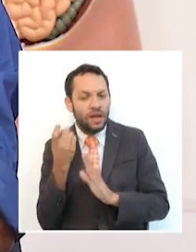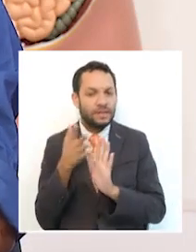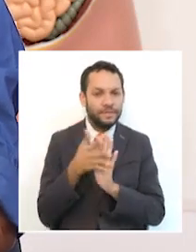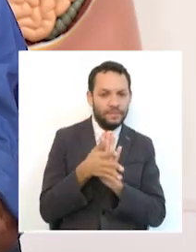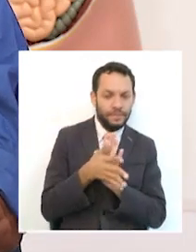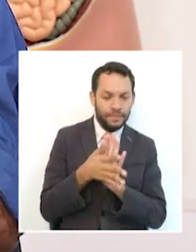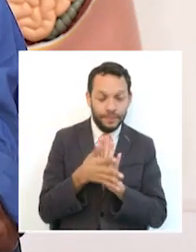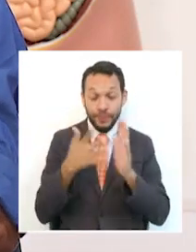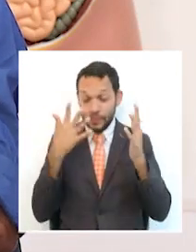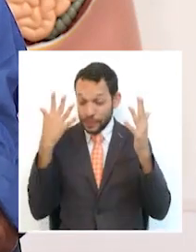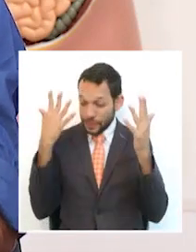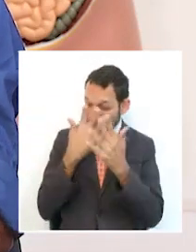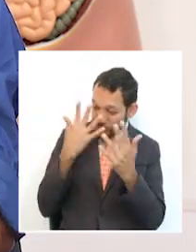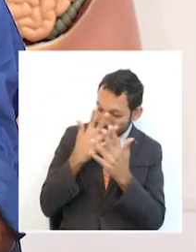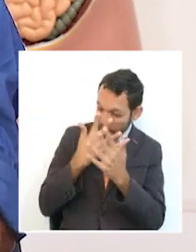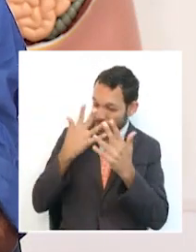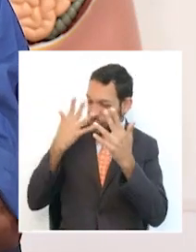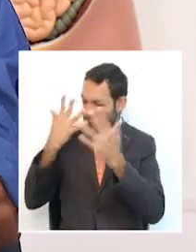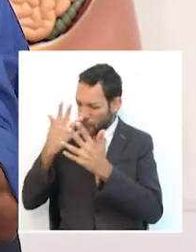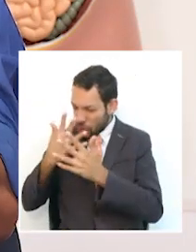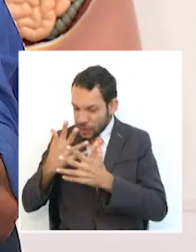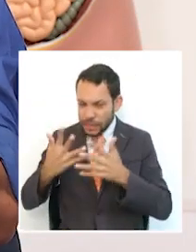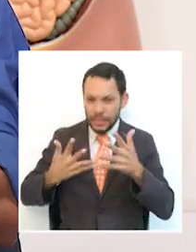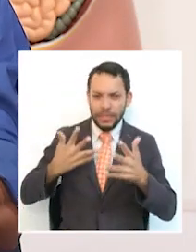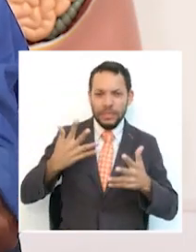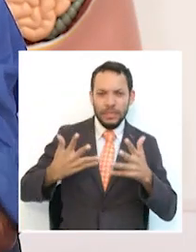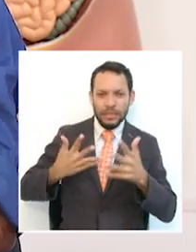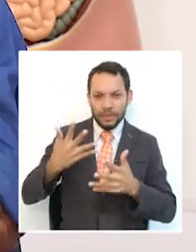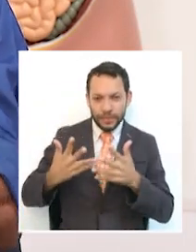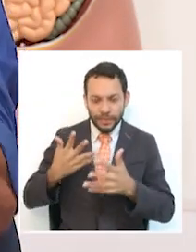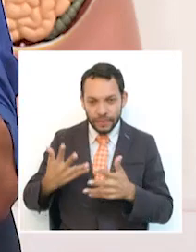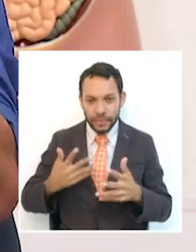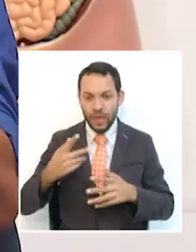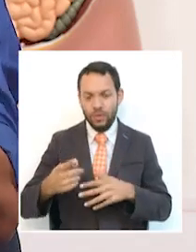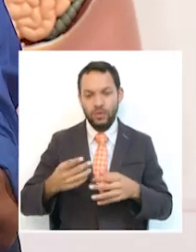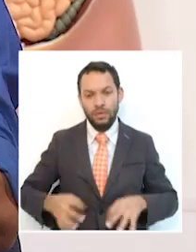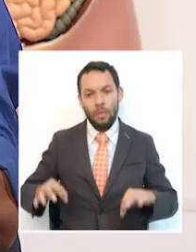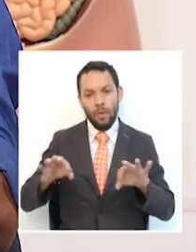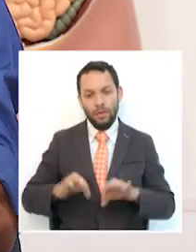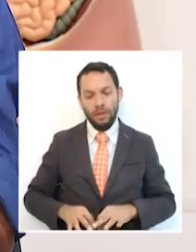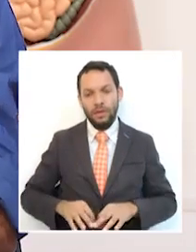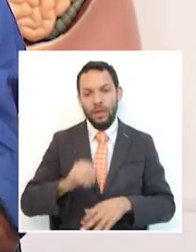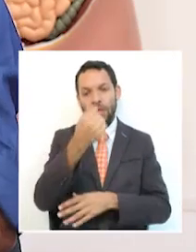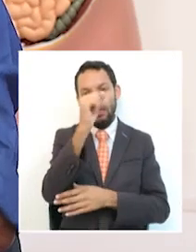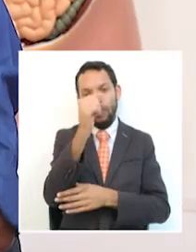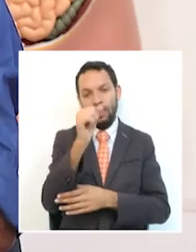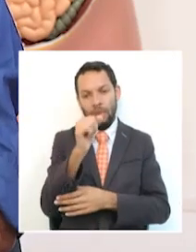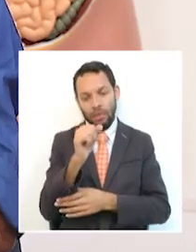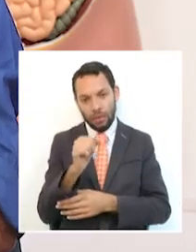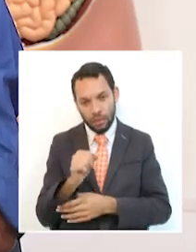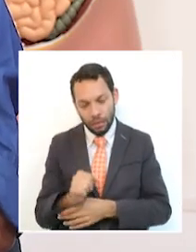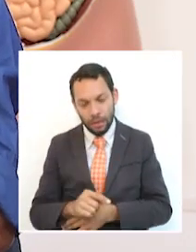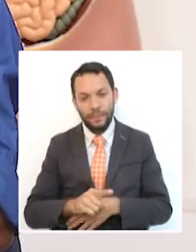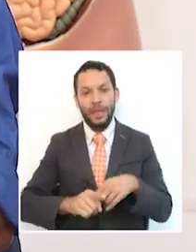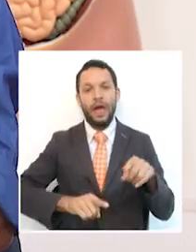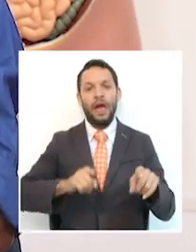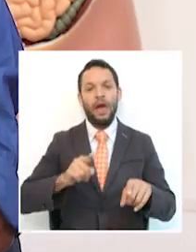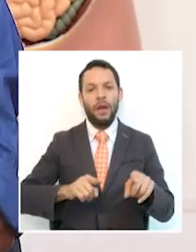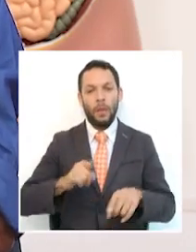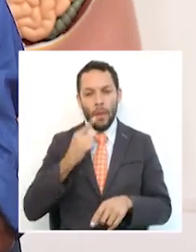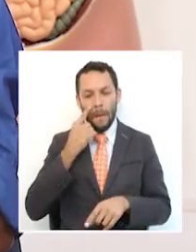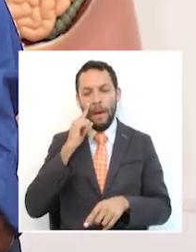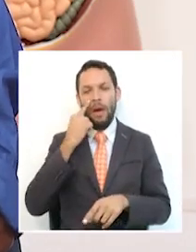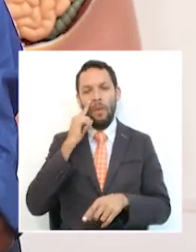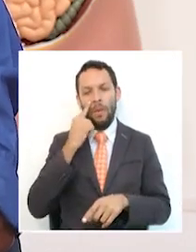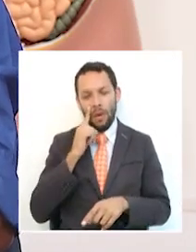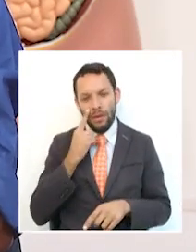la compulsión y viene lo más importante la energía vital se baja que la famosa depresión y hay gente